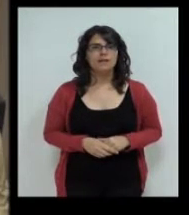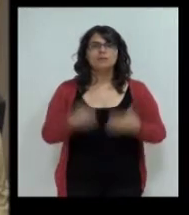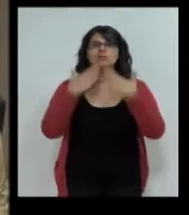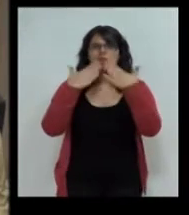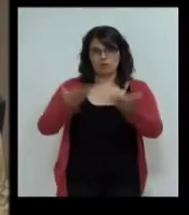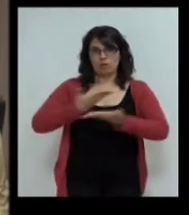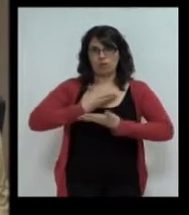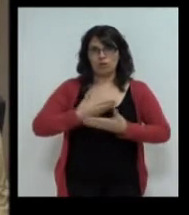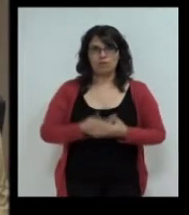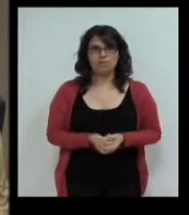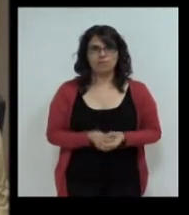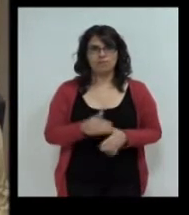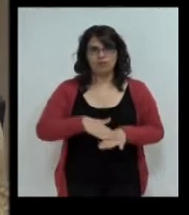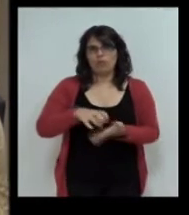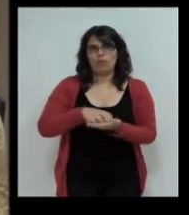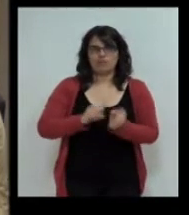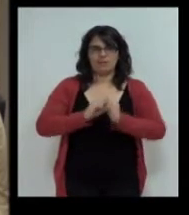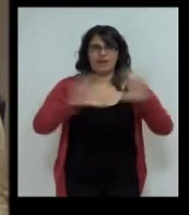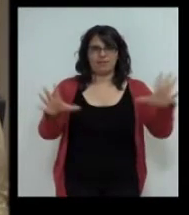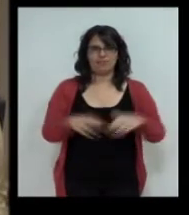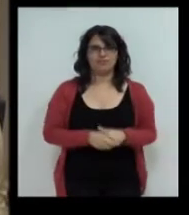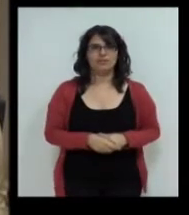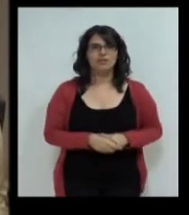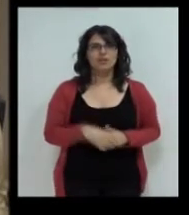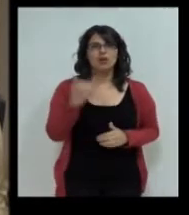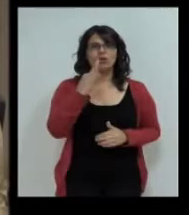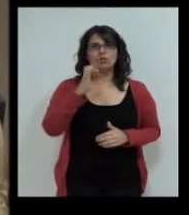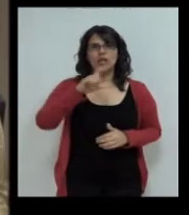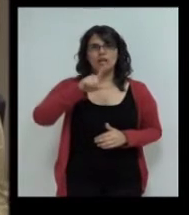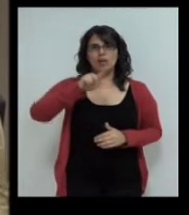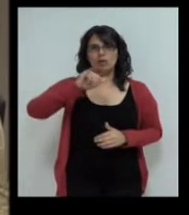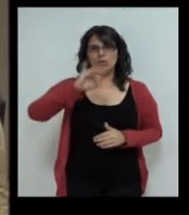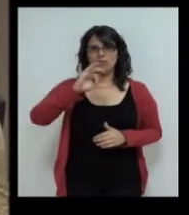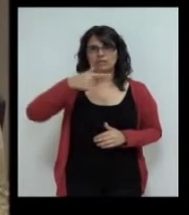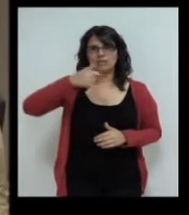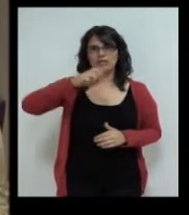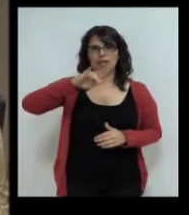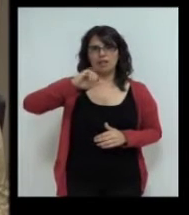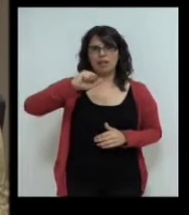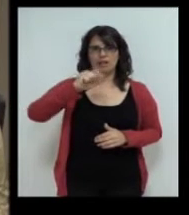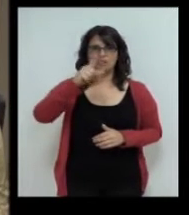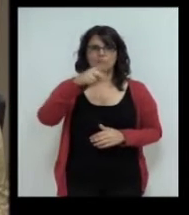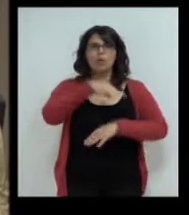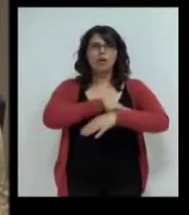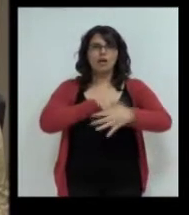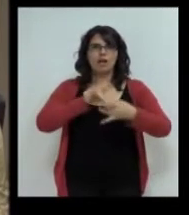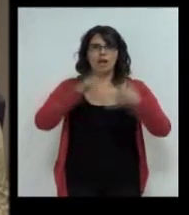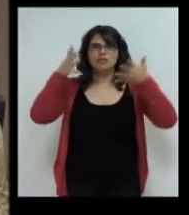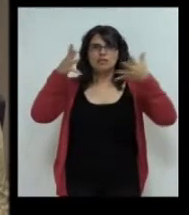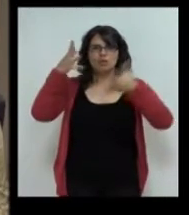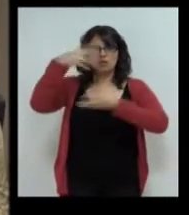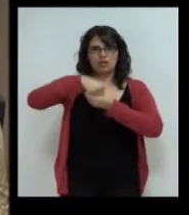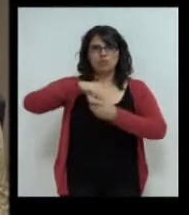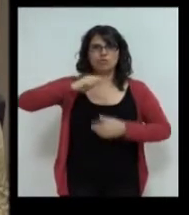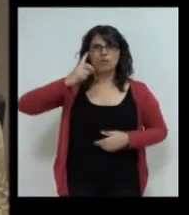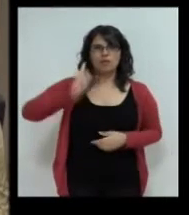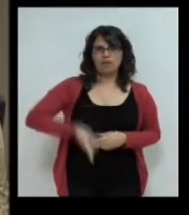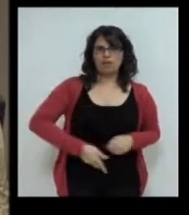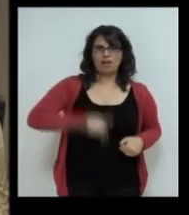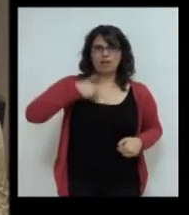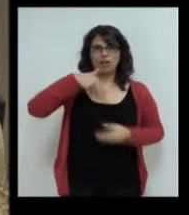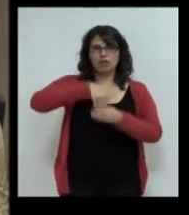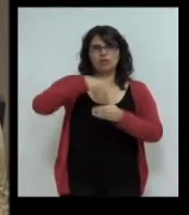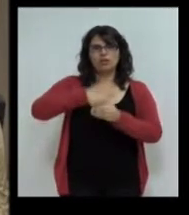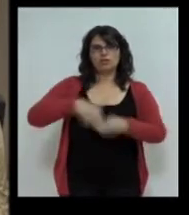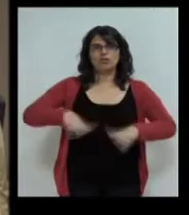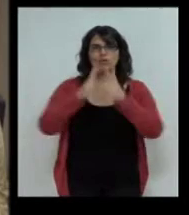ayudarnos a despejar dudas. José Luis García López, muchísimas gracias, vocal asesor de la Subdirección General de Contenidos de la